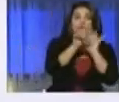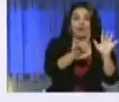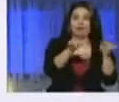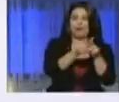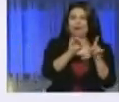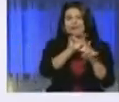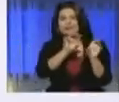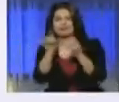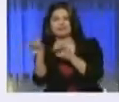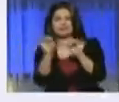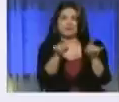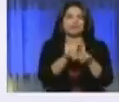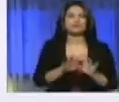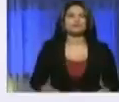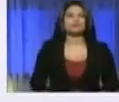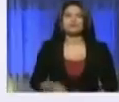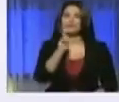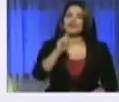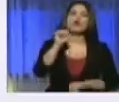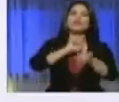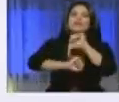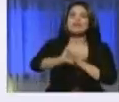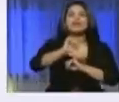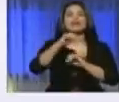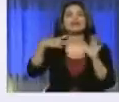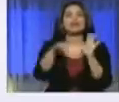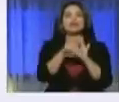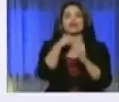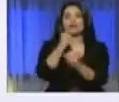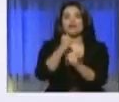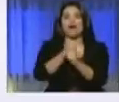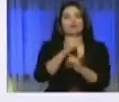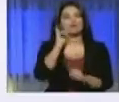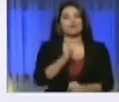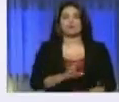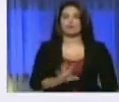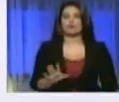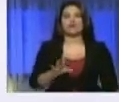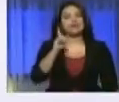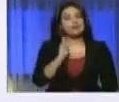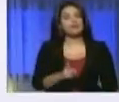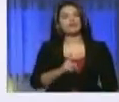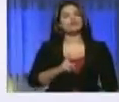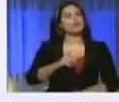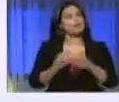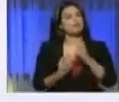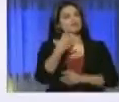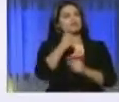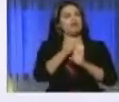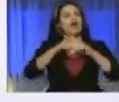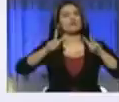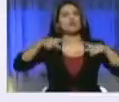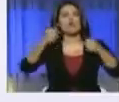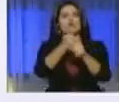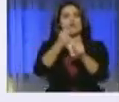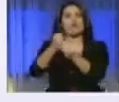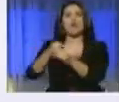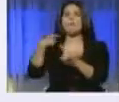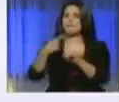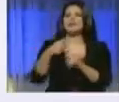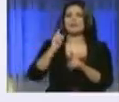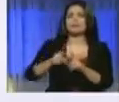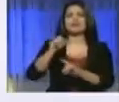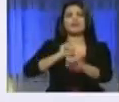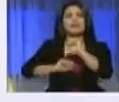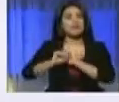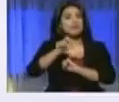Defender el derecho al trabajo, la estabilidad, crear nuevas fuentes de empleo y defender el ingreso.